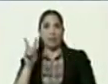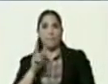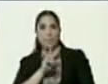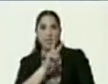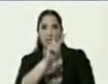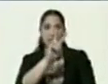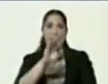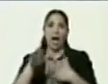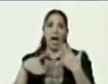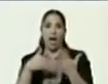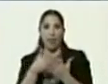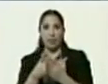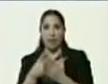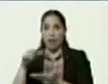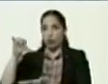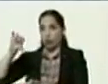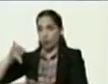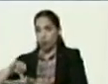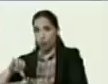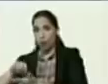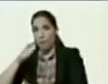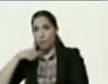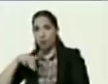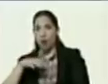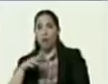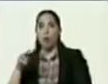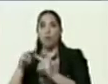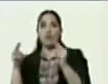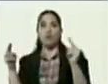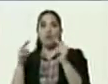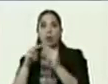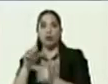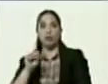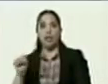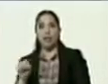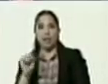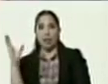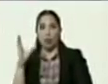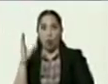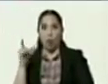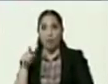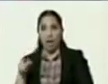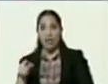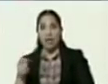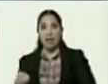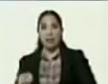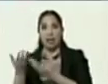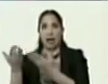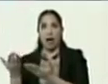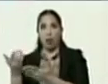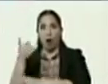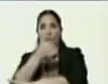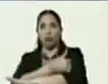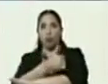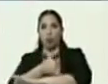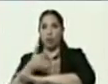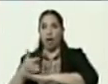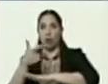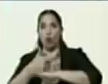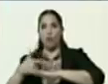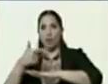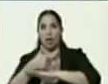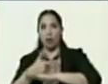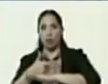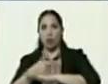hasta la ciudad, o el pueblo de Puerto Santander, en Colombia, y de allí entregado a las autoridades del gobierno de